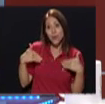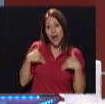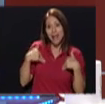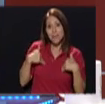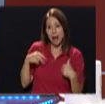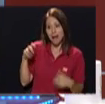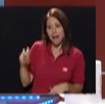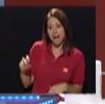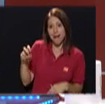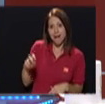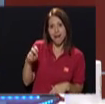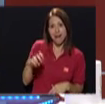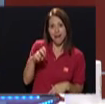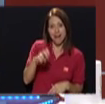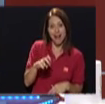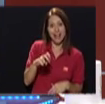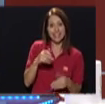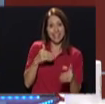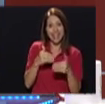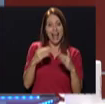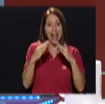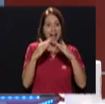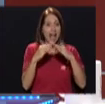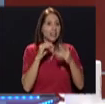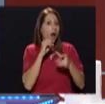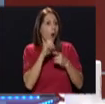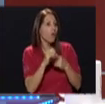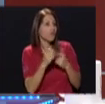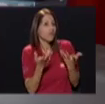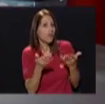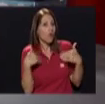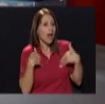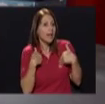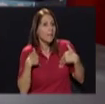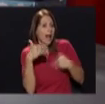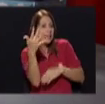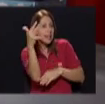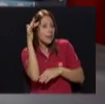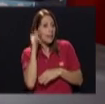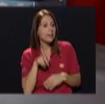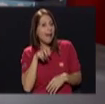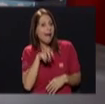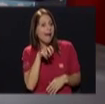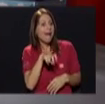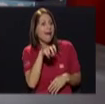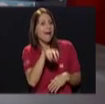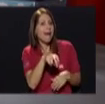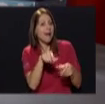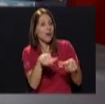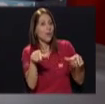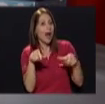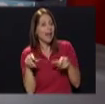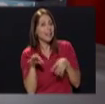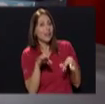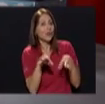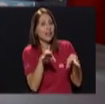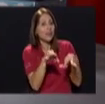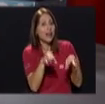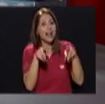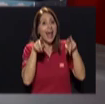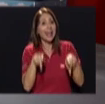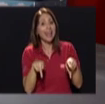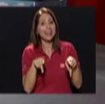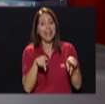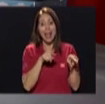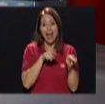animal silvestre que se acerque a sus casas o a los lugares de recreación, de turismo, y la